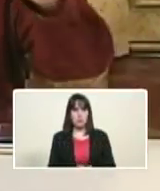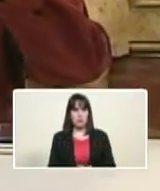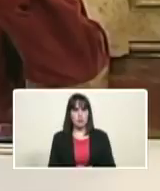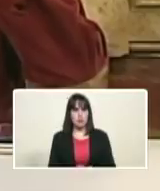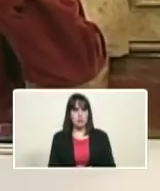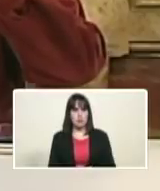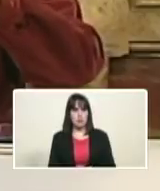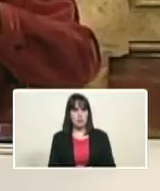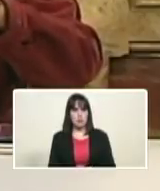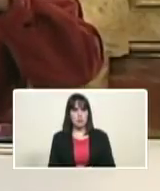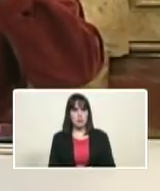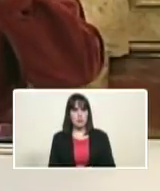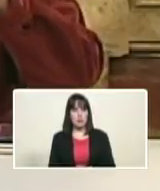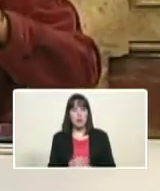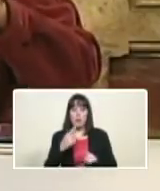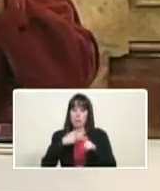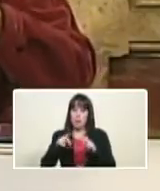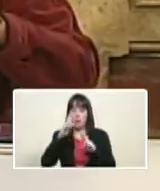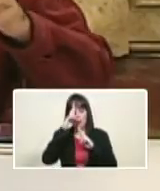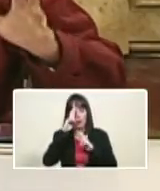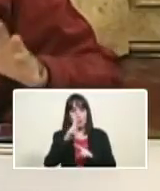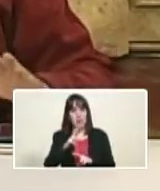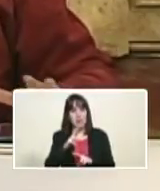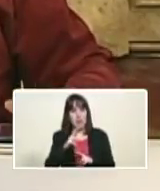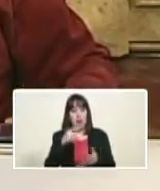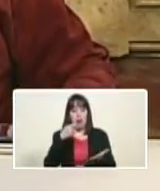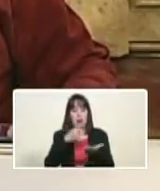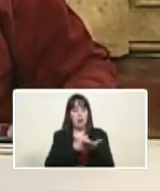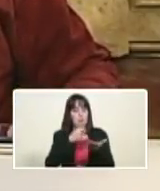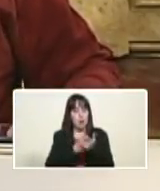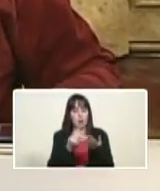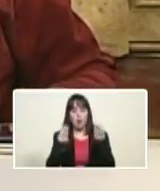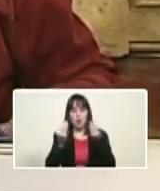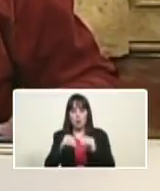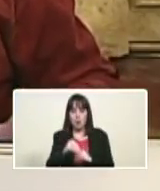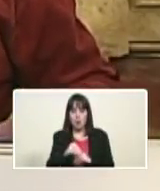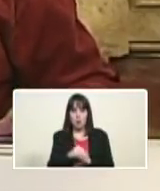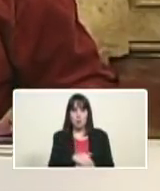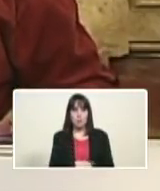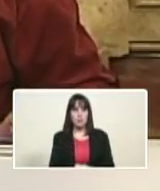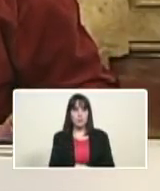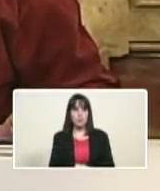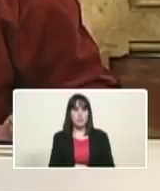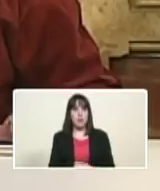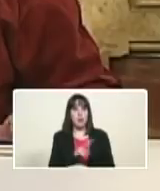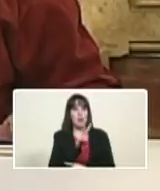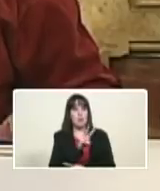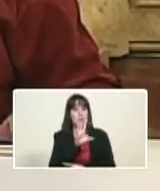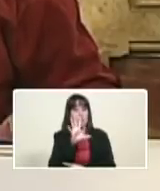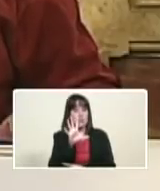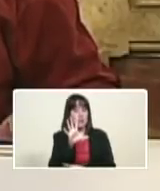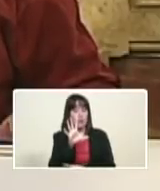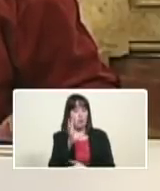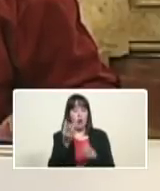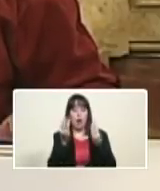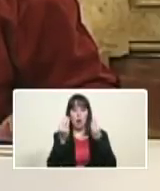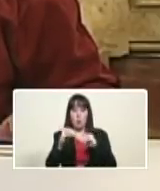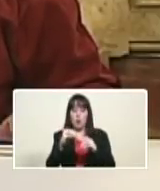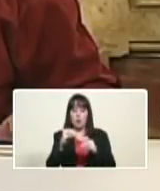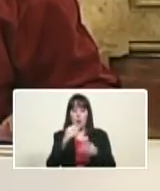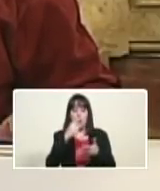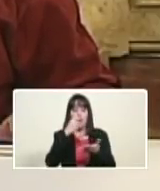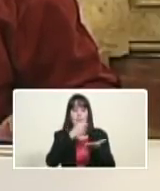Eso sí, después me respeta el precio acordado. Hemos acordado 25 precios. En la